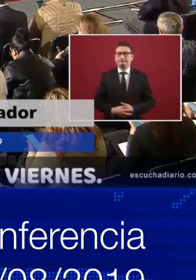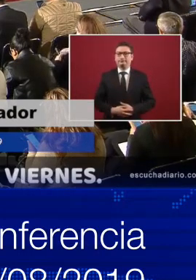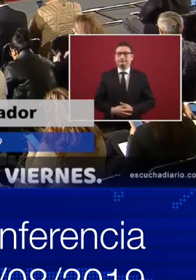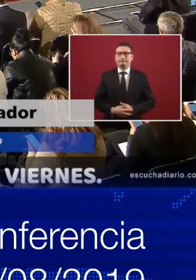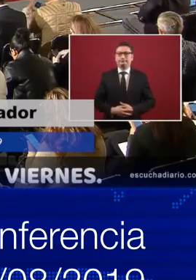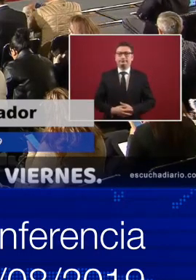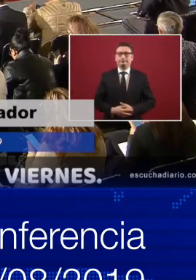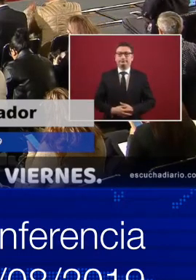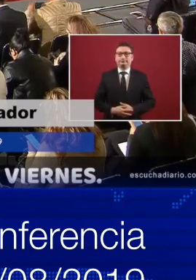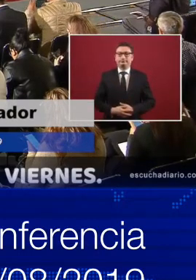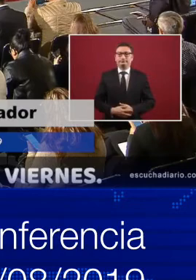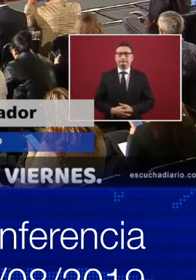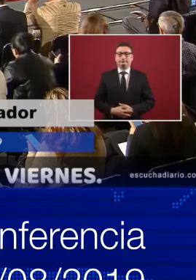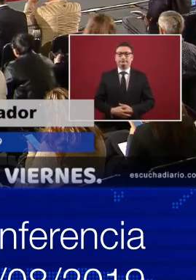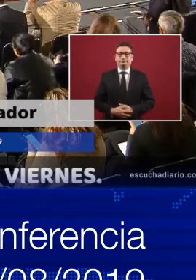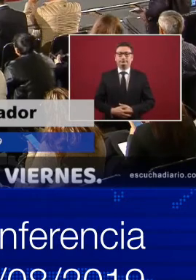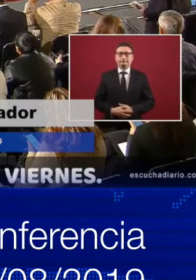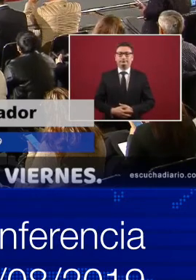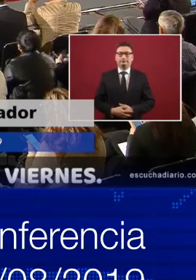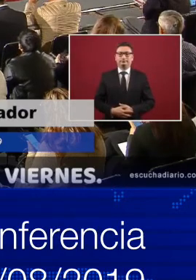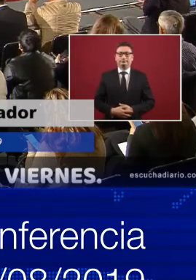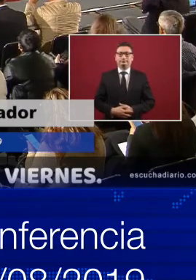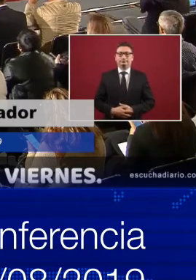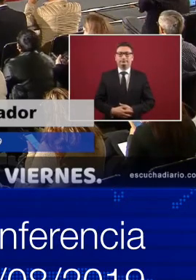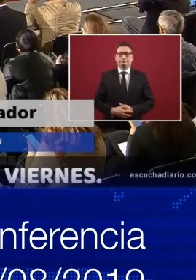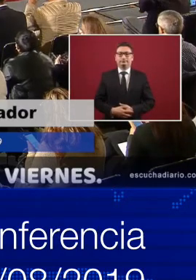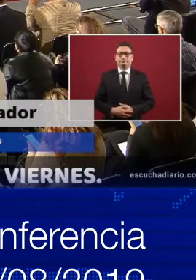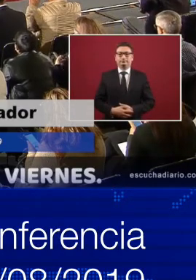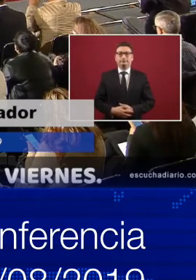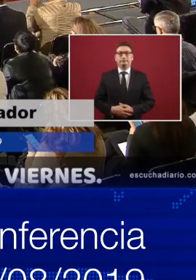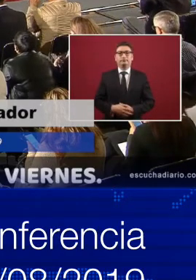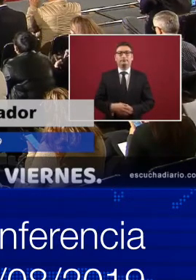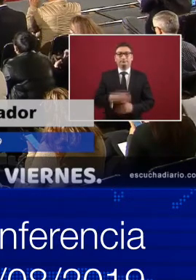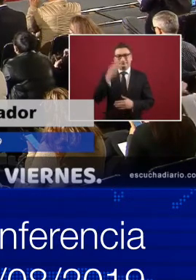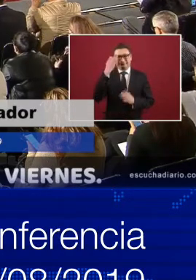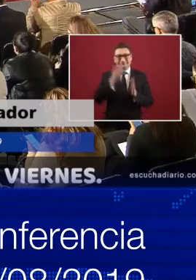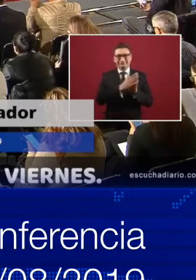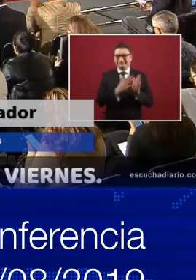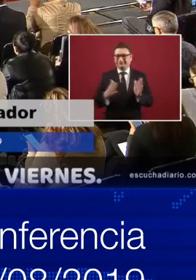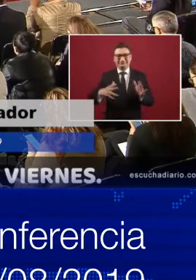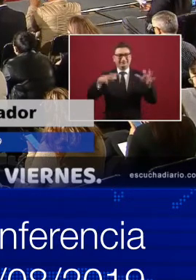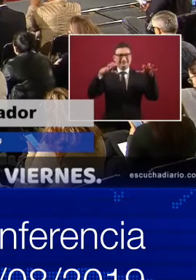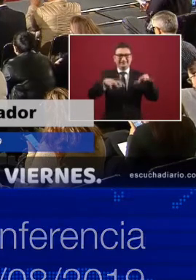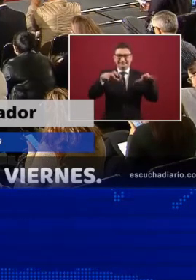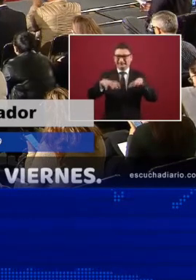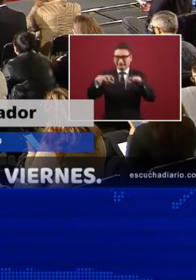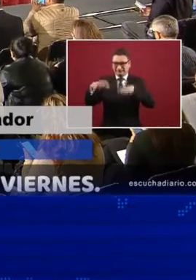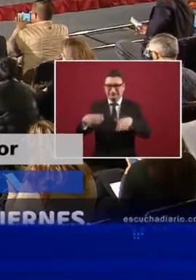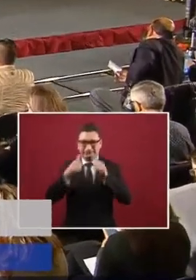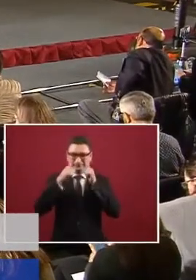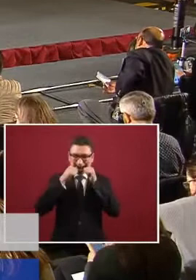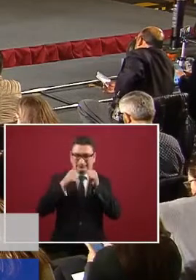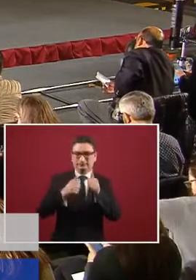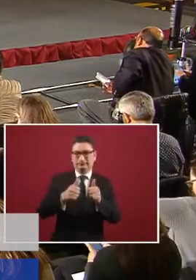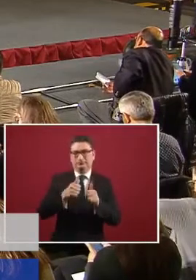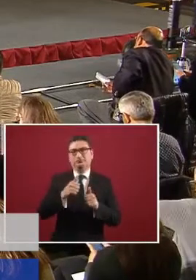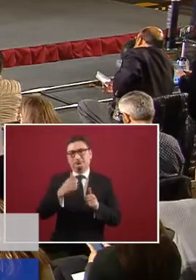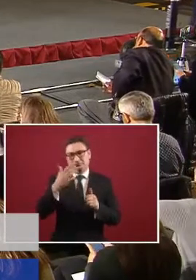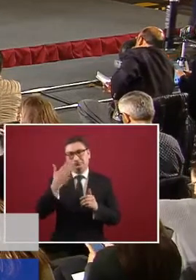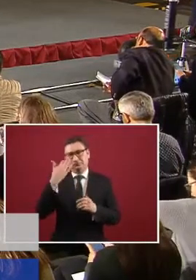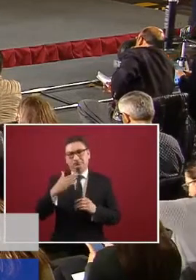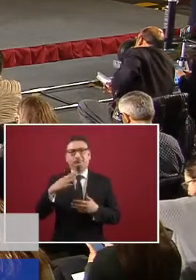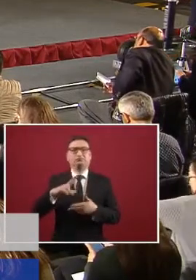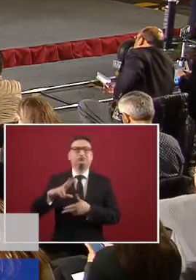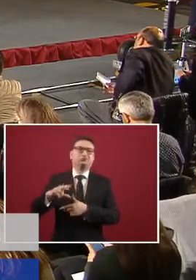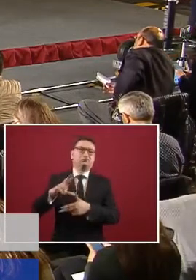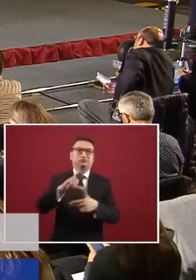de atención a la temporada de lluvias, de huracanes. El día